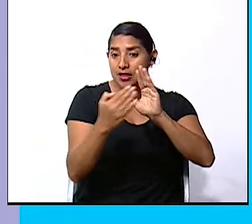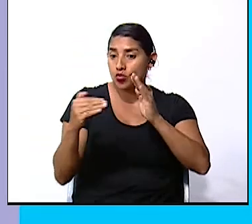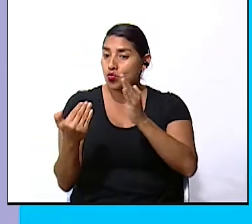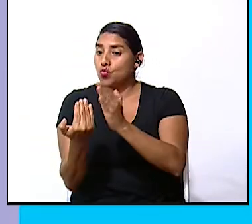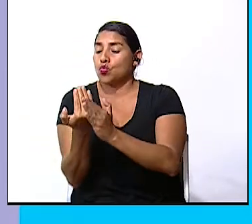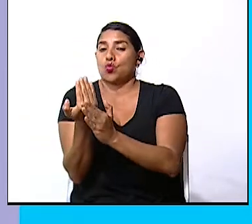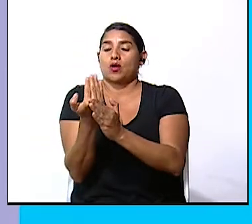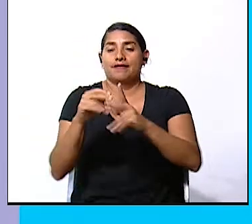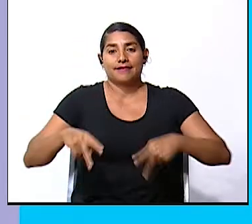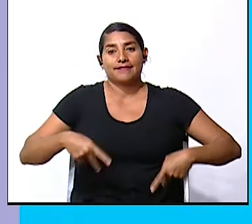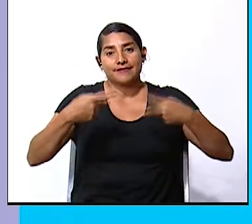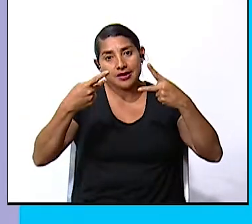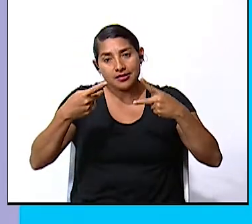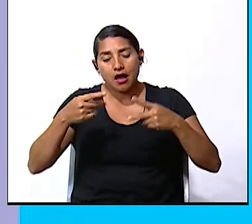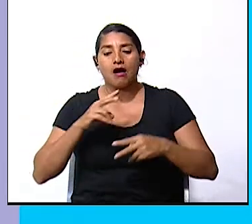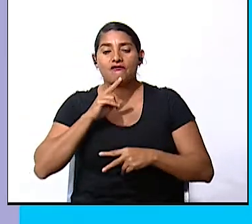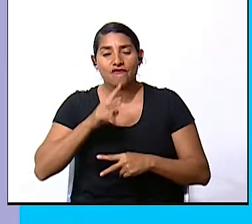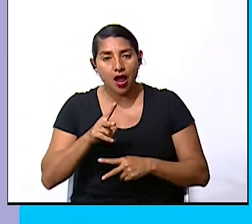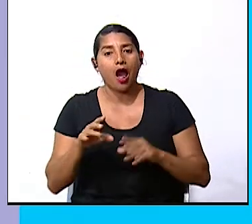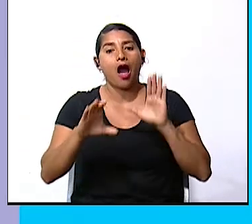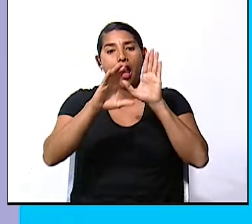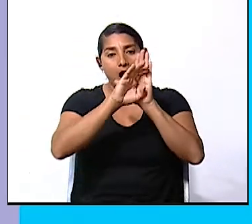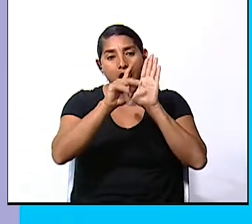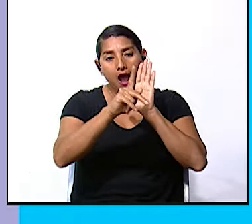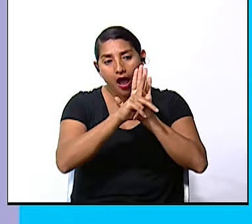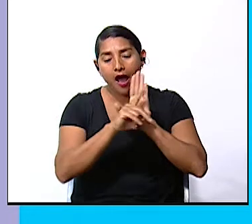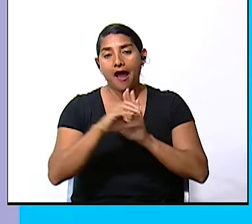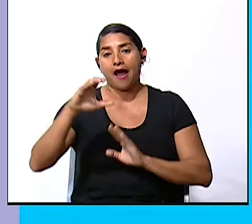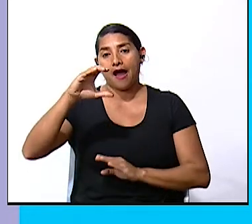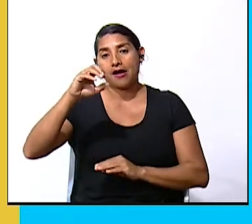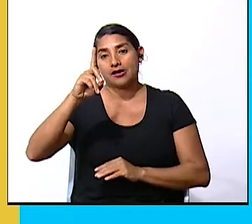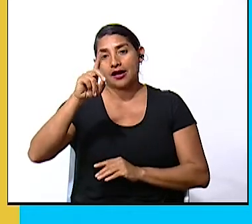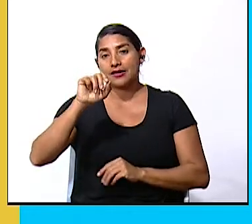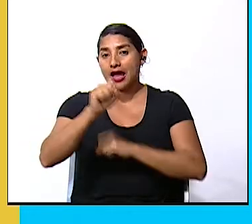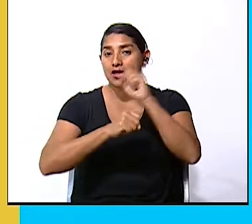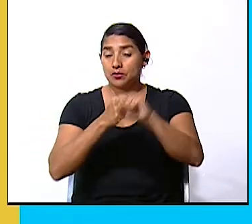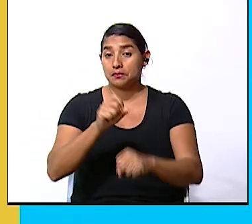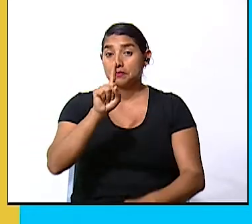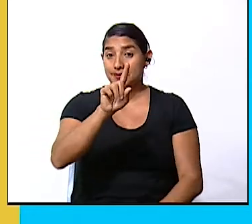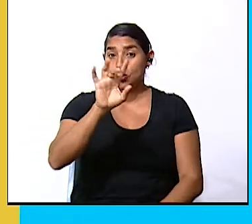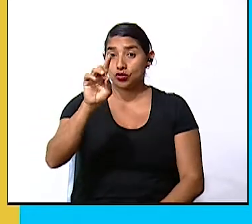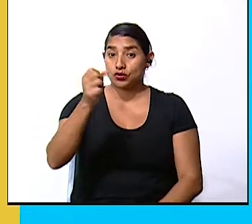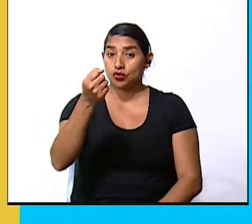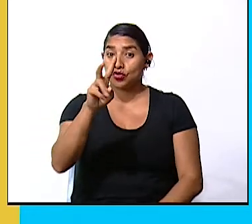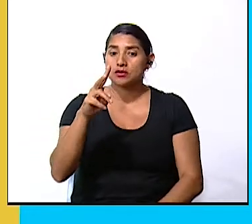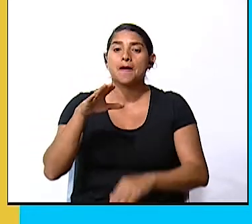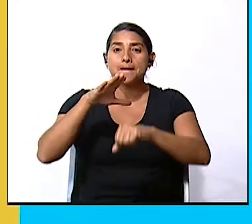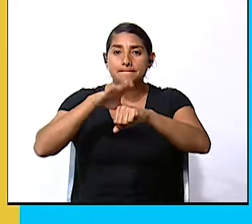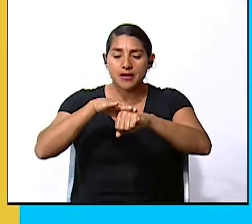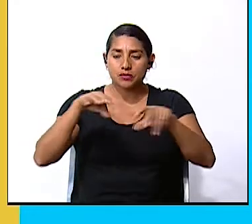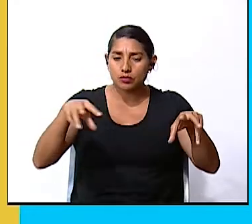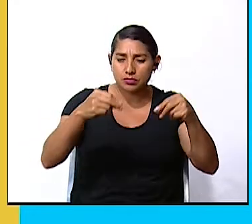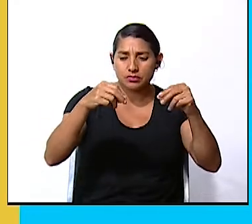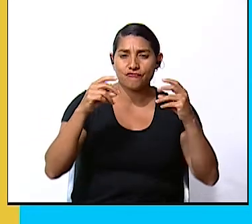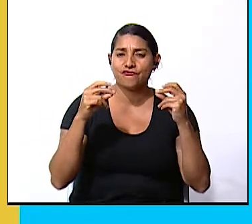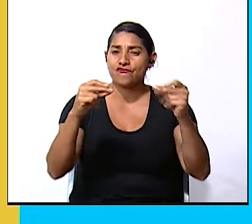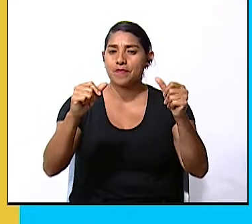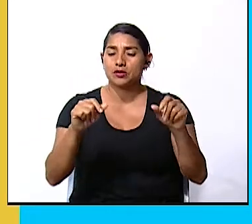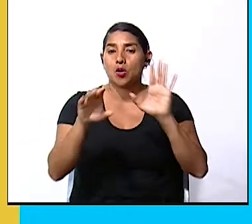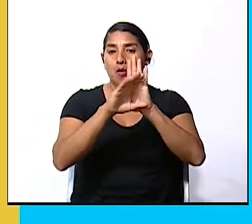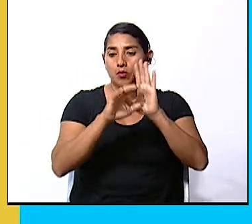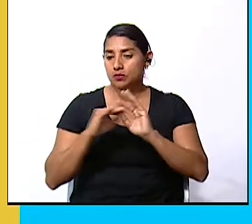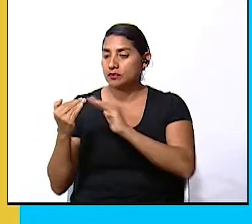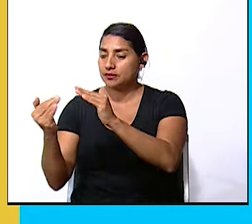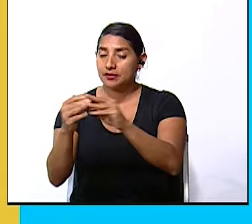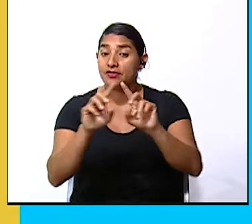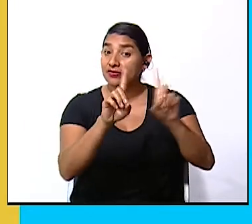realidad, por lo que se recurre a la Constitución de Cádiz de 1812, lo que permitió tomar medidas rápidas y concretas como convocar